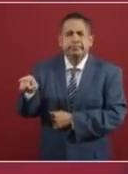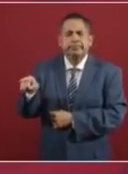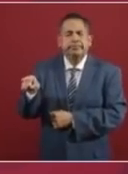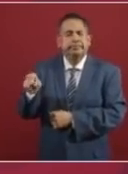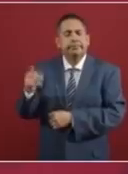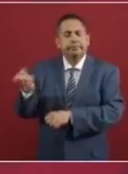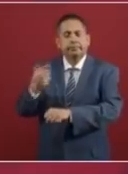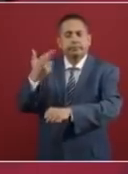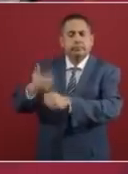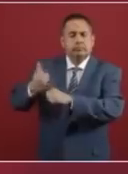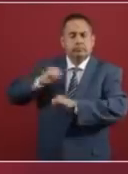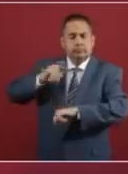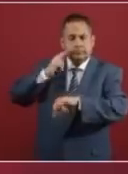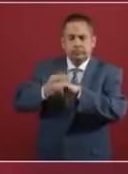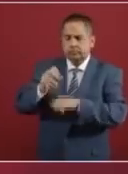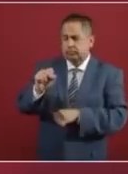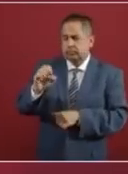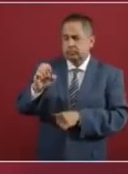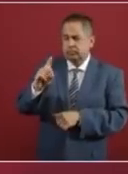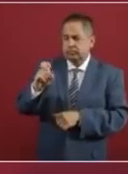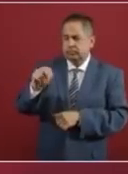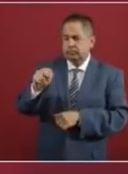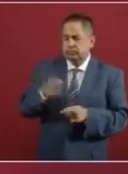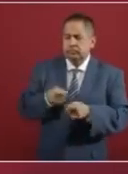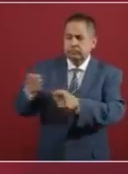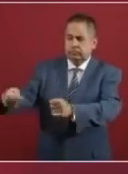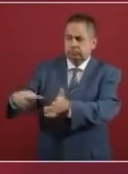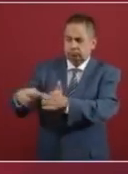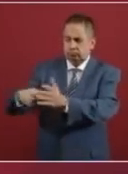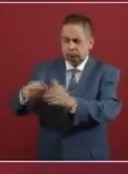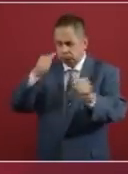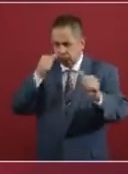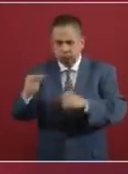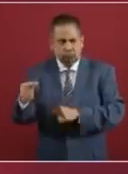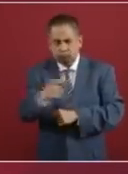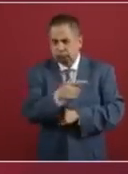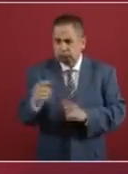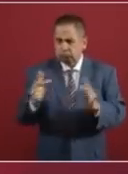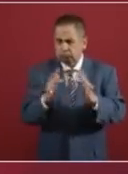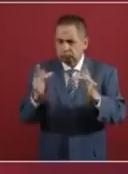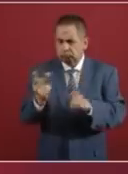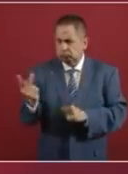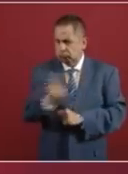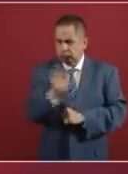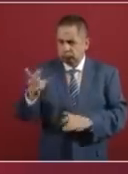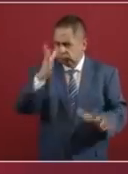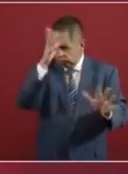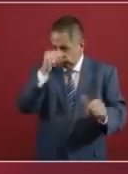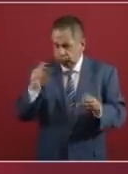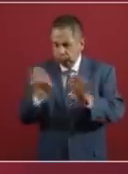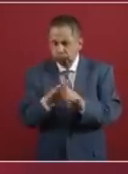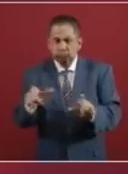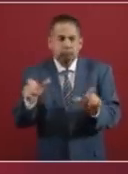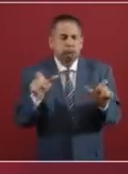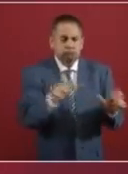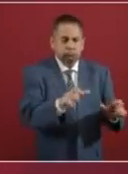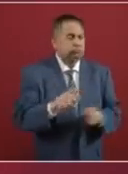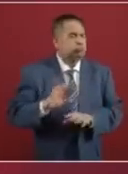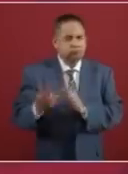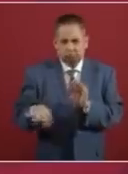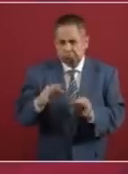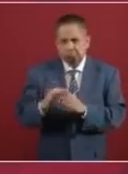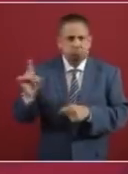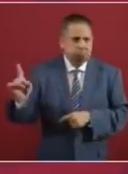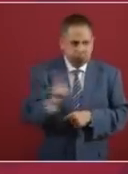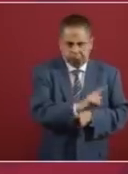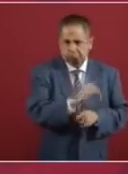al secretario de la Defensa para que se pusiera de acuerdo con el expresidente y así lo hizo.